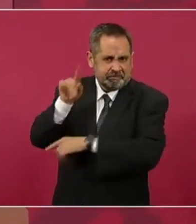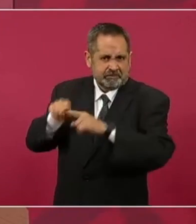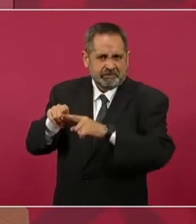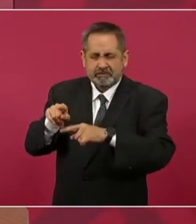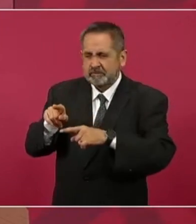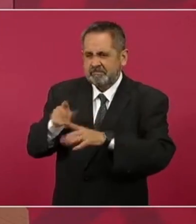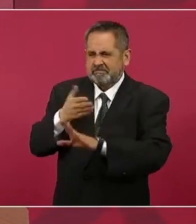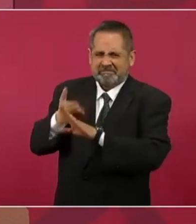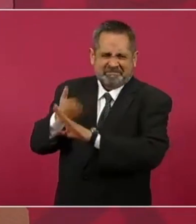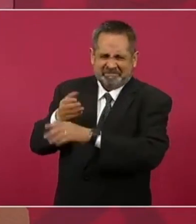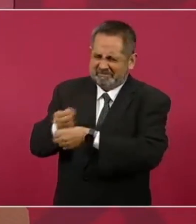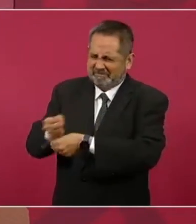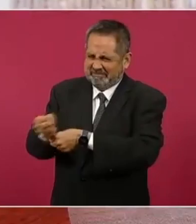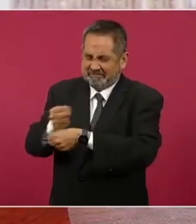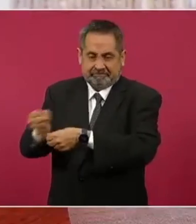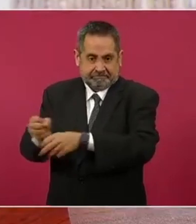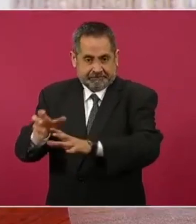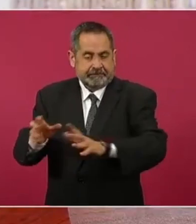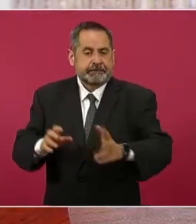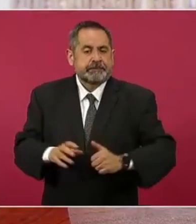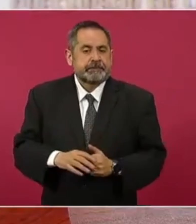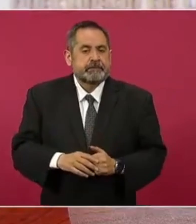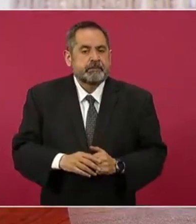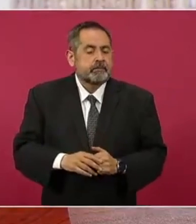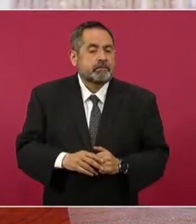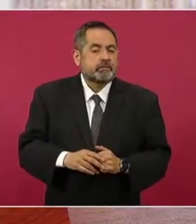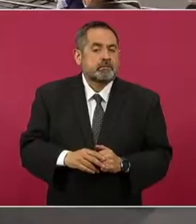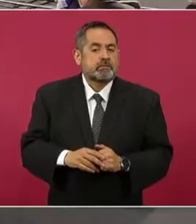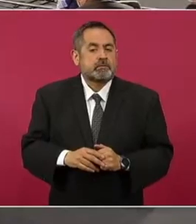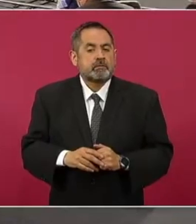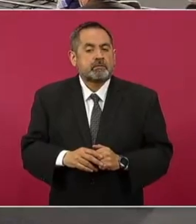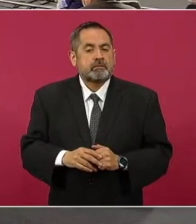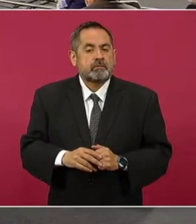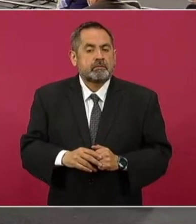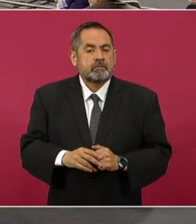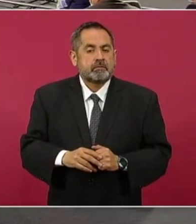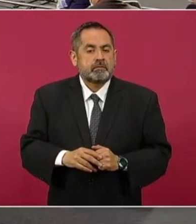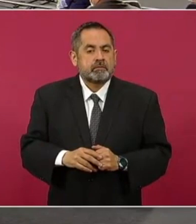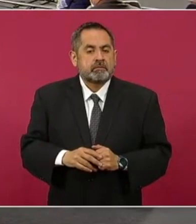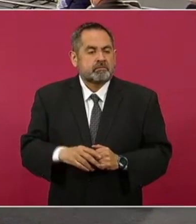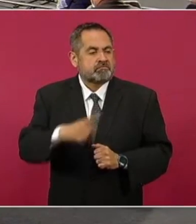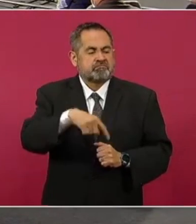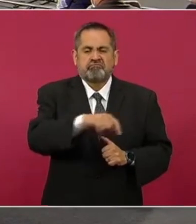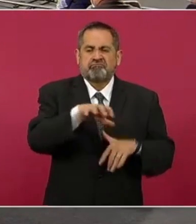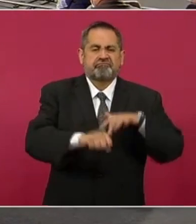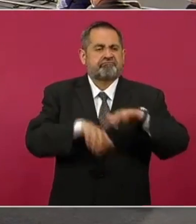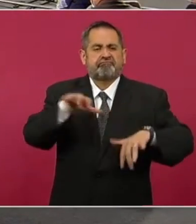golpista. se apoderan de todo.